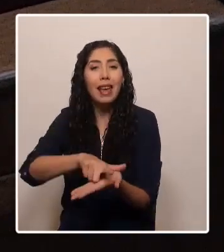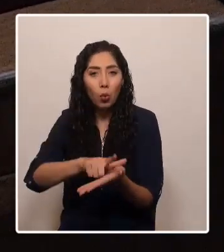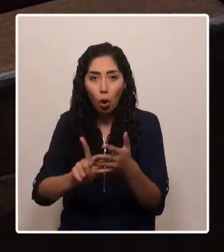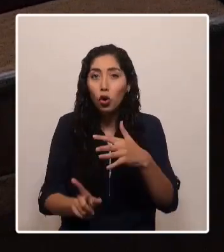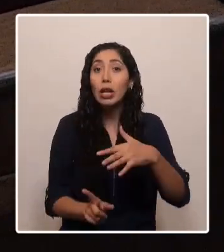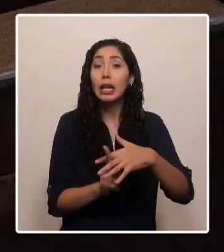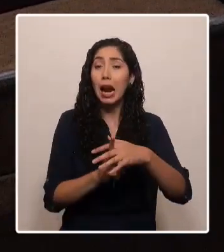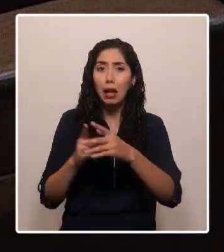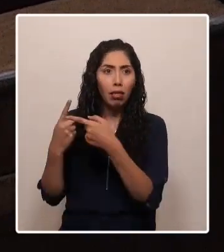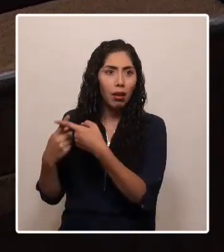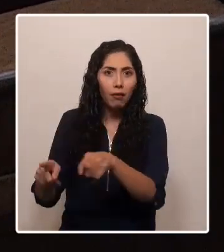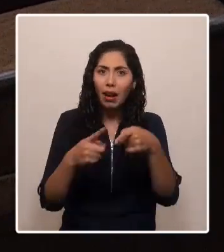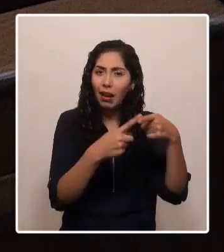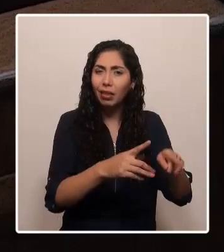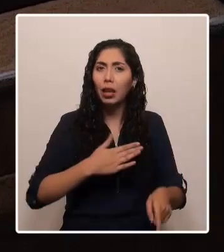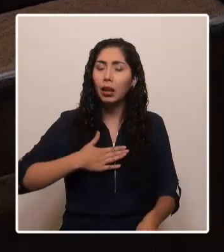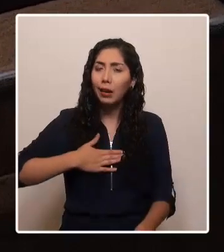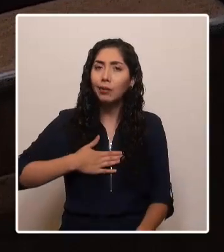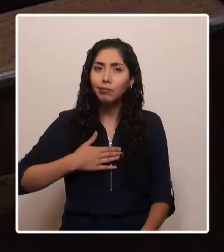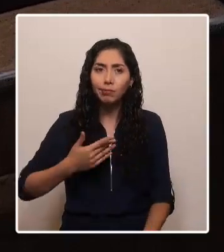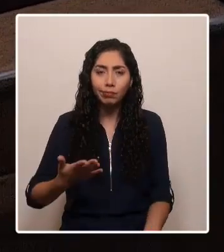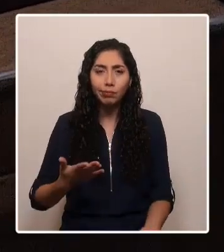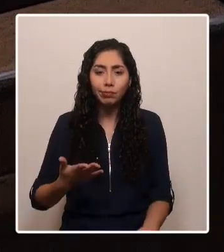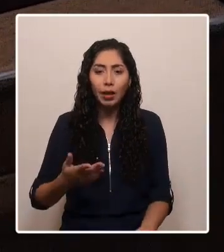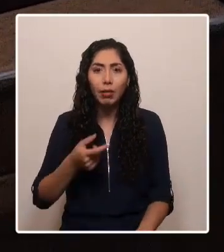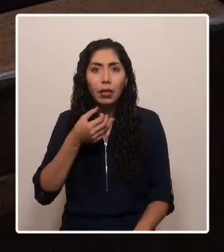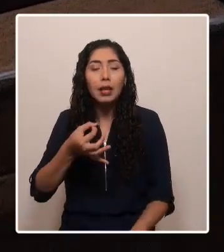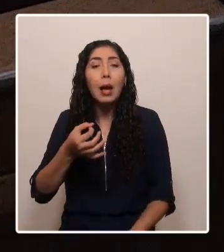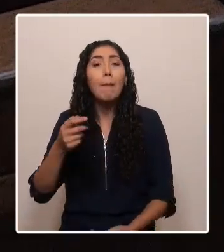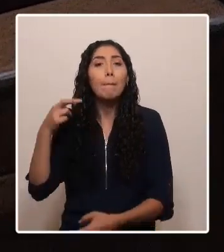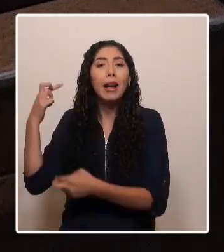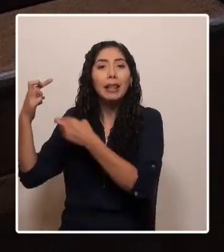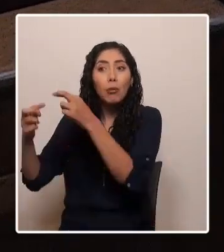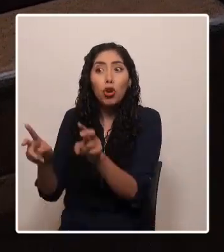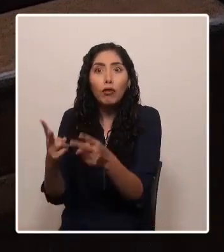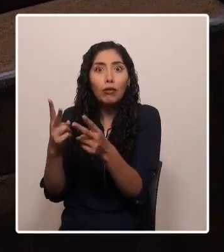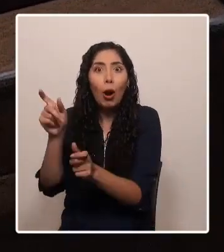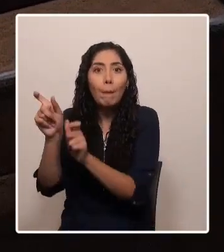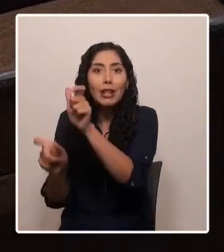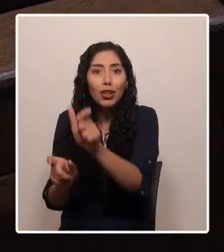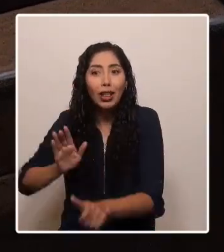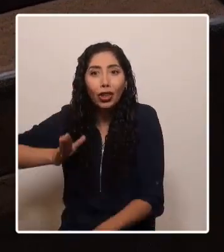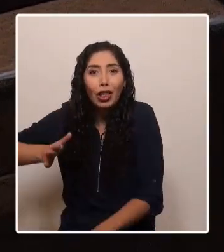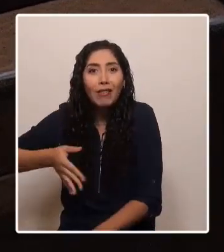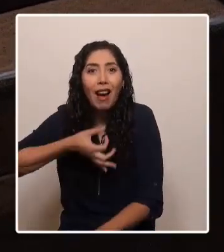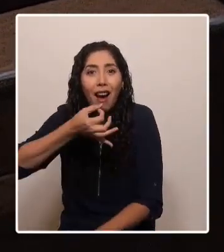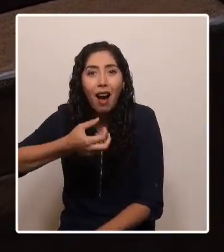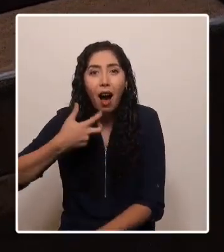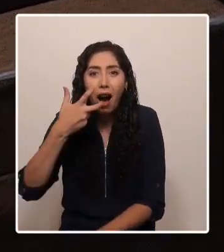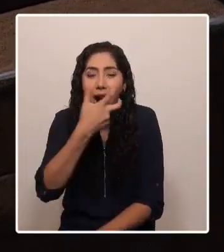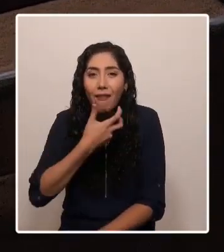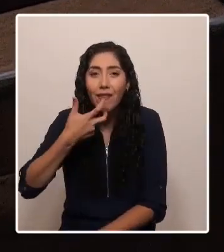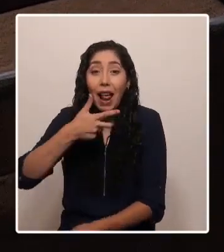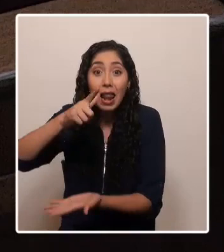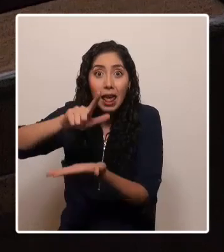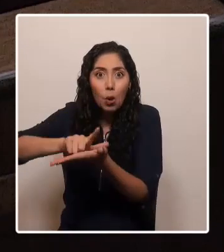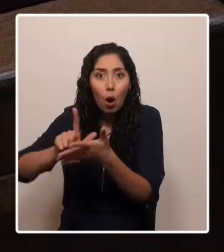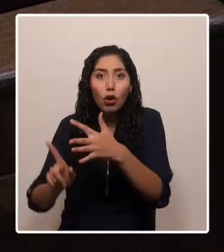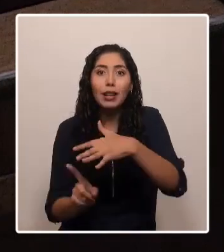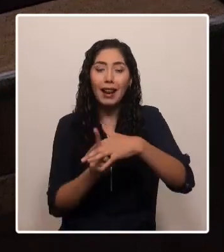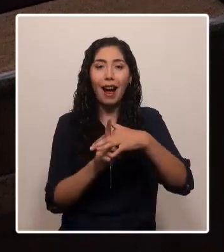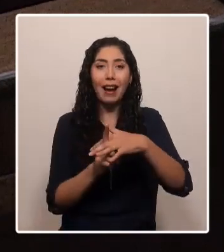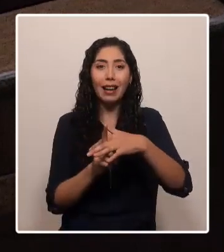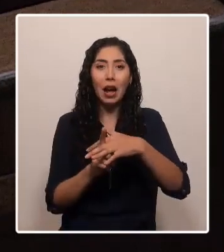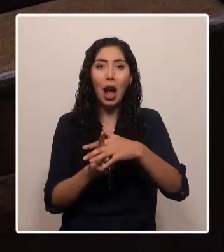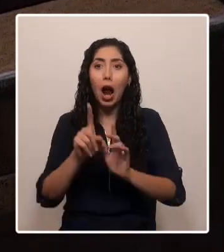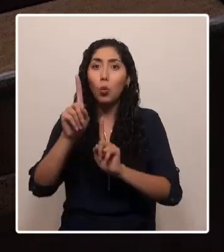nombrar como tesoros humanos vivos a quienes tienen el conocimiento de las lenguas originarias, principalmente los que están cayendo en desuso y que se encuentran